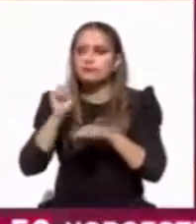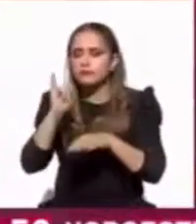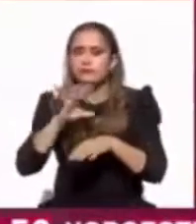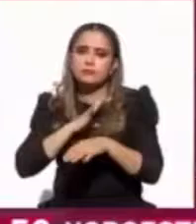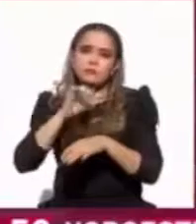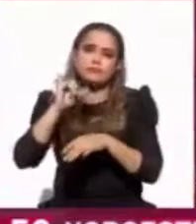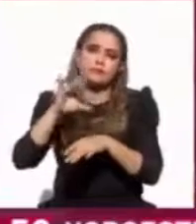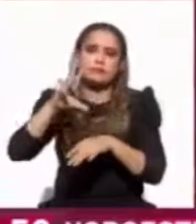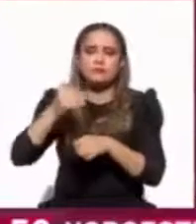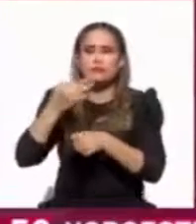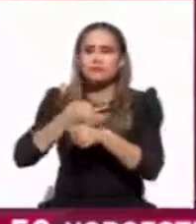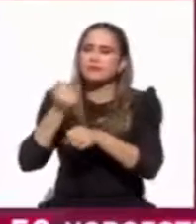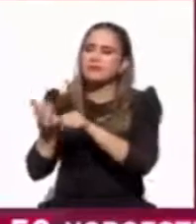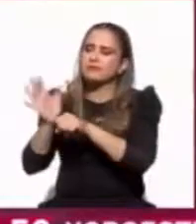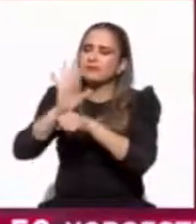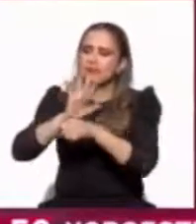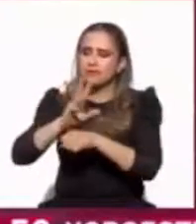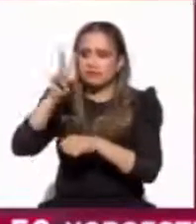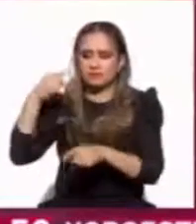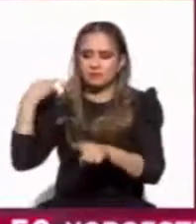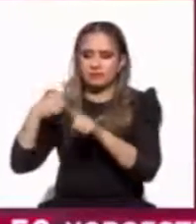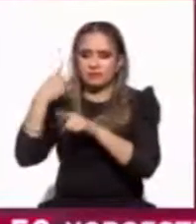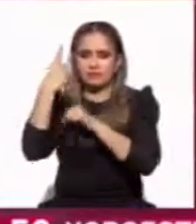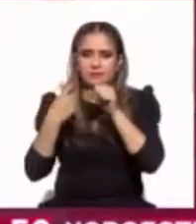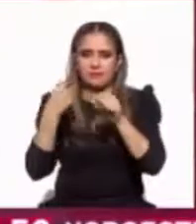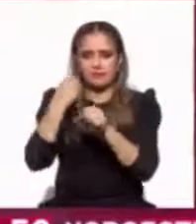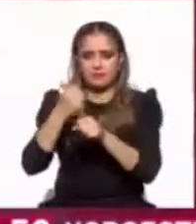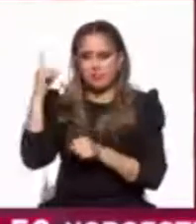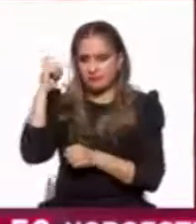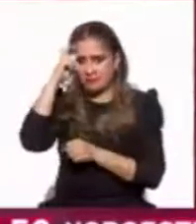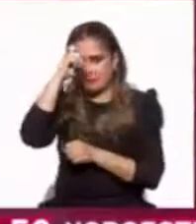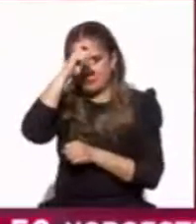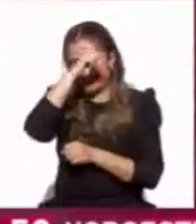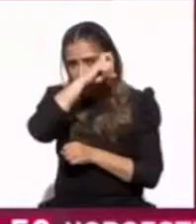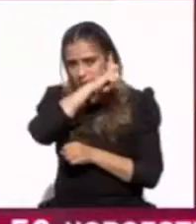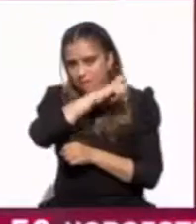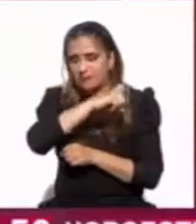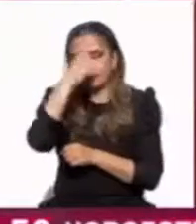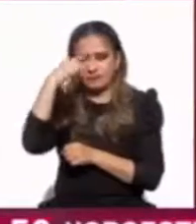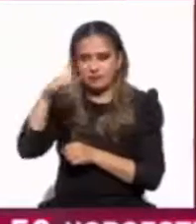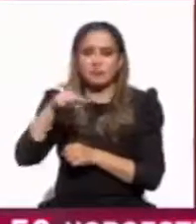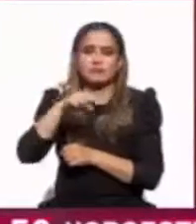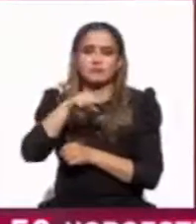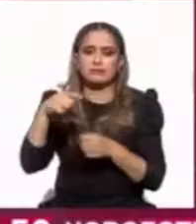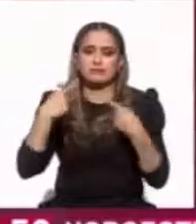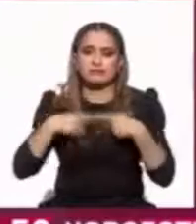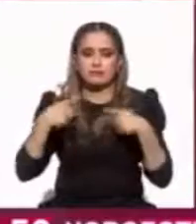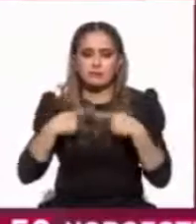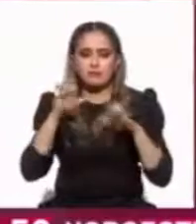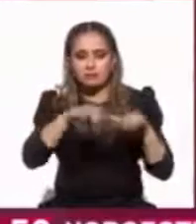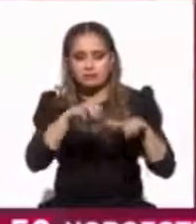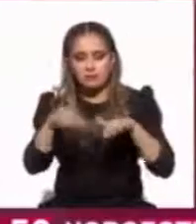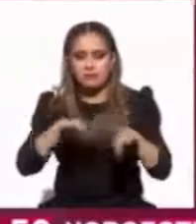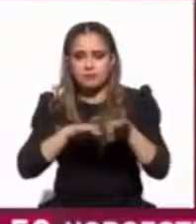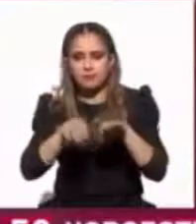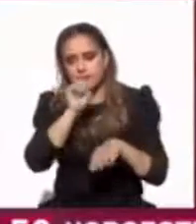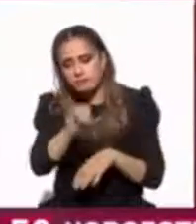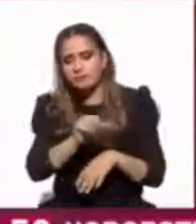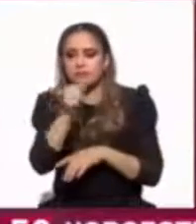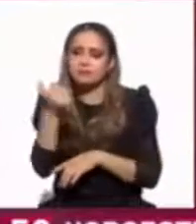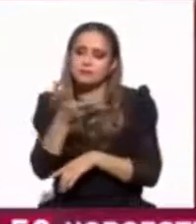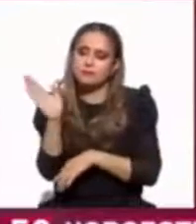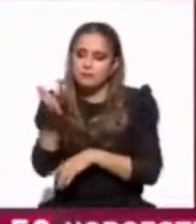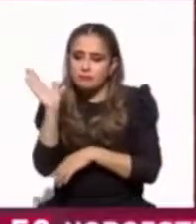En tiempos de pandemia ha sido un año particularmente difícil para quienes han estado registrados en algún empleo, que no, lo